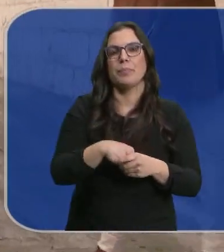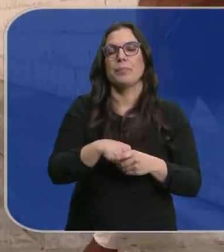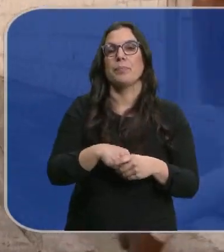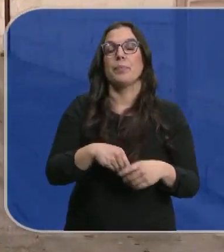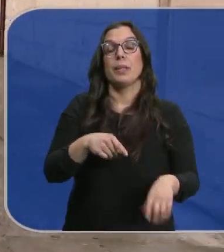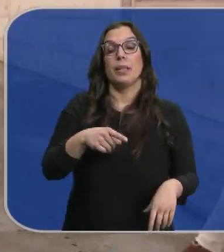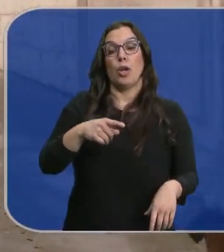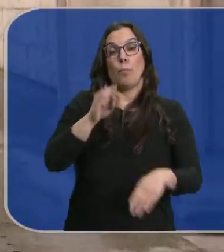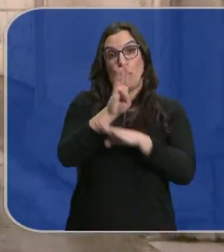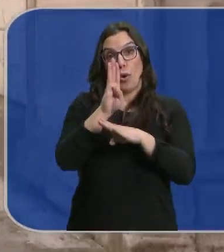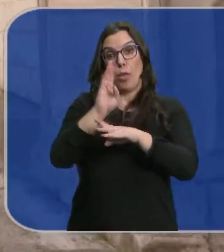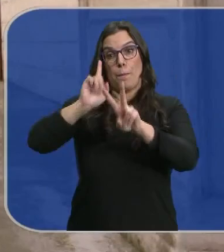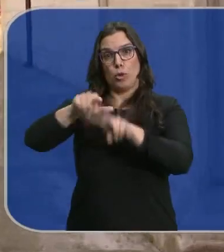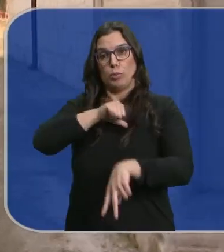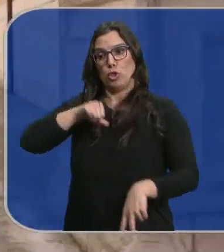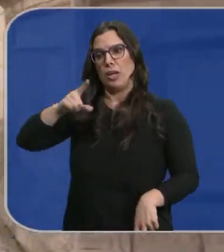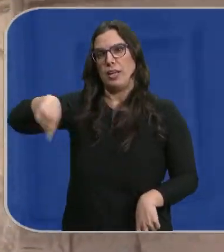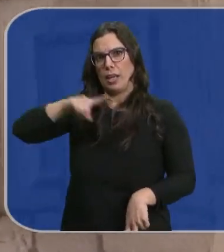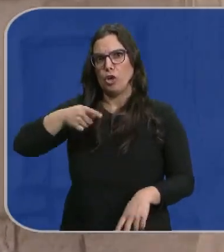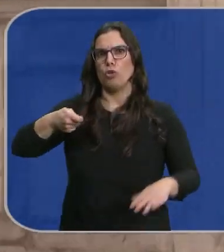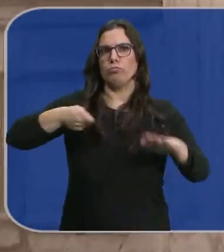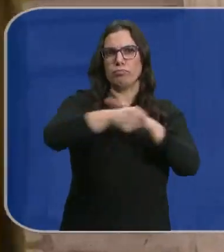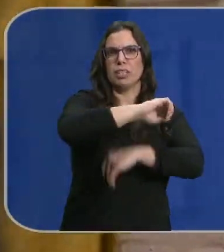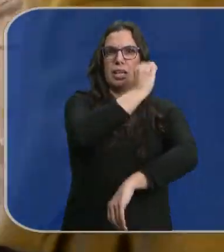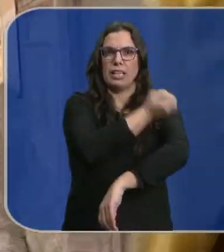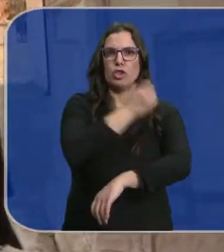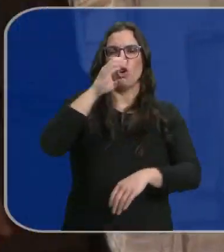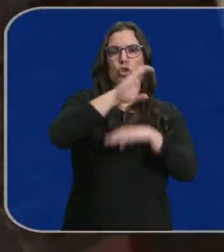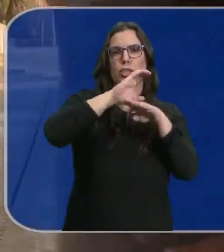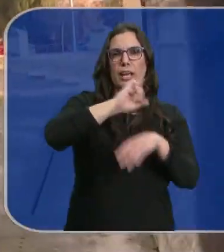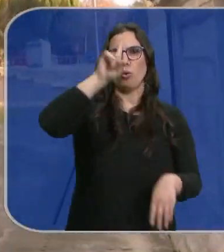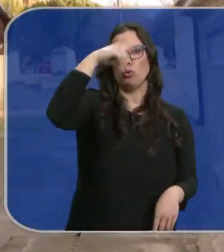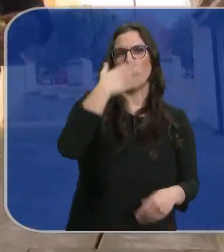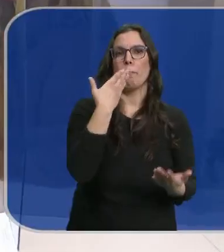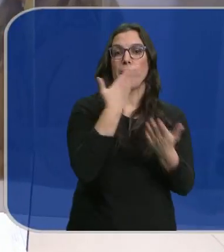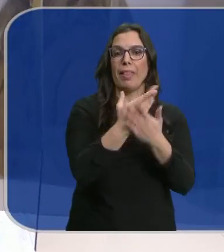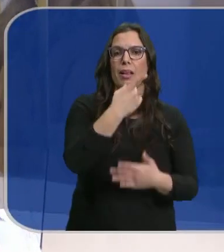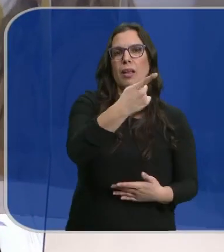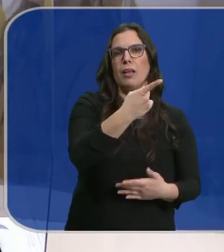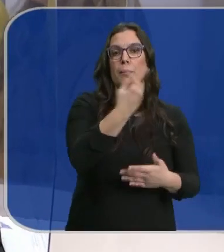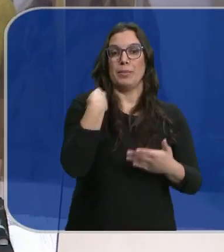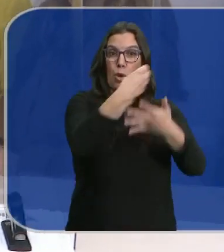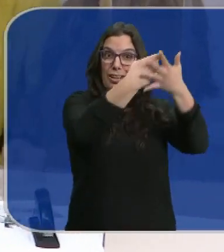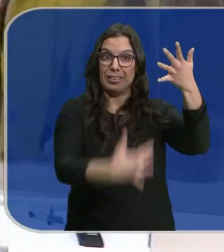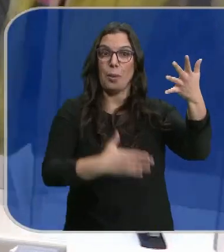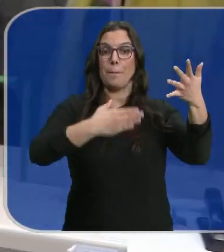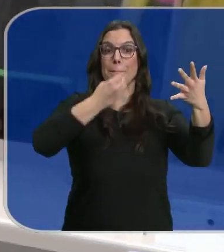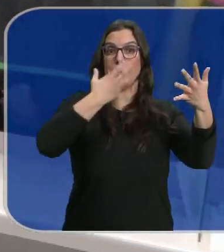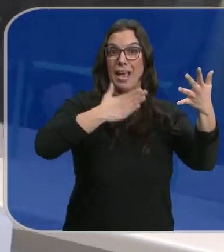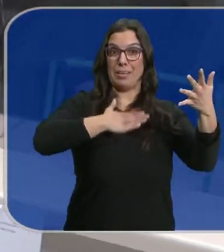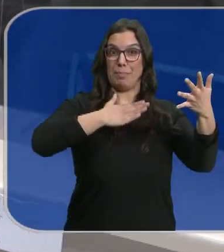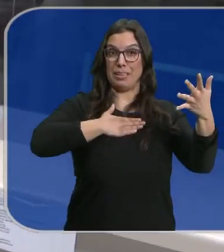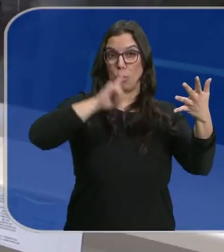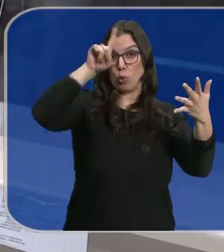los procuradores de Vox han registrado en la Consejería de Cultura la solicitud para que se incluyan en el inventario de bienes